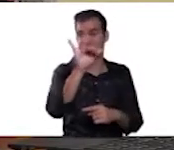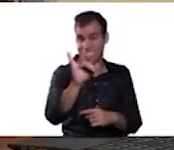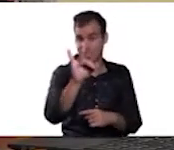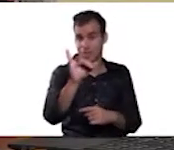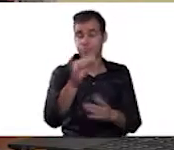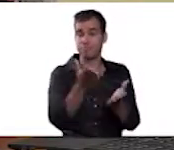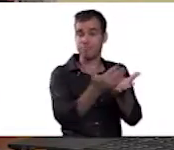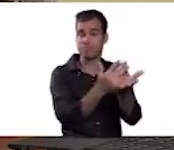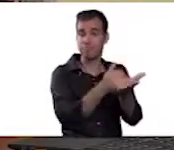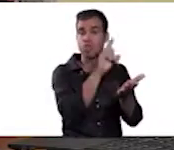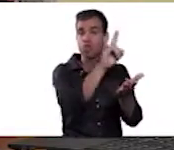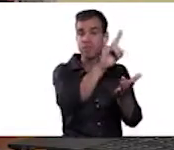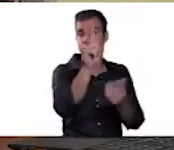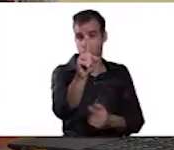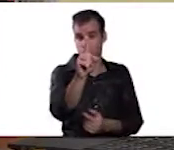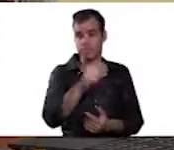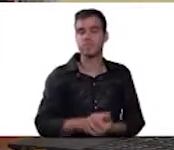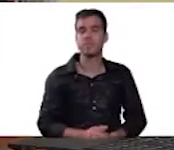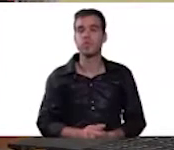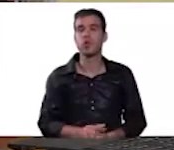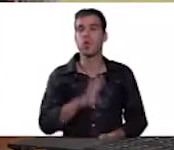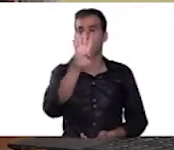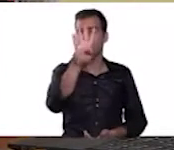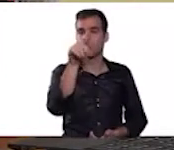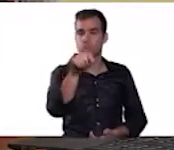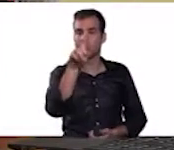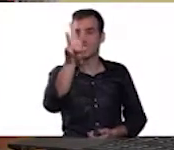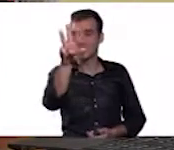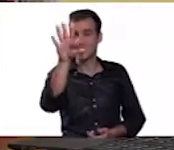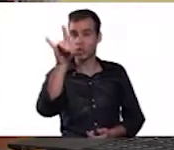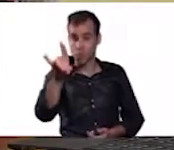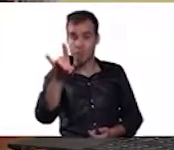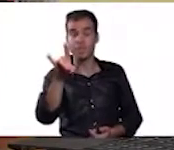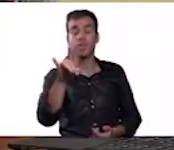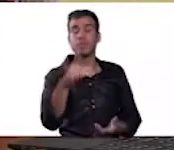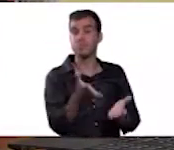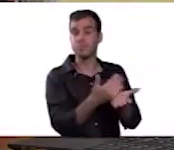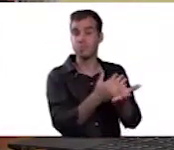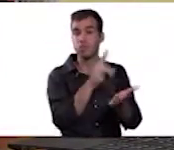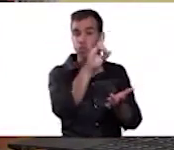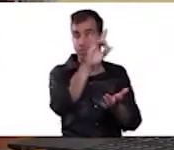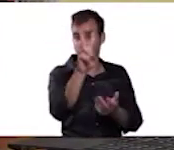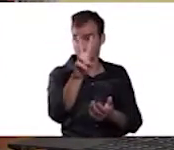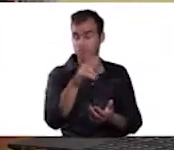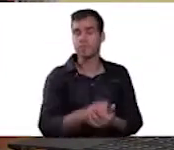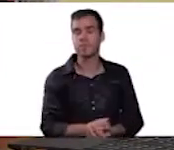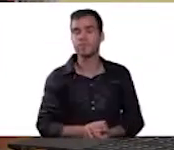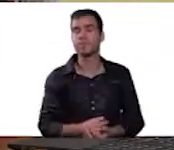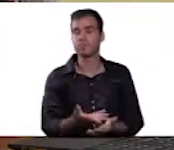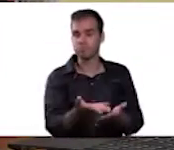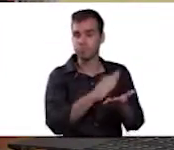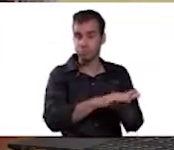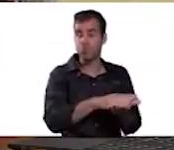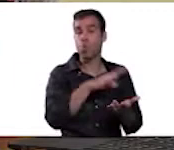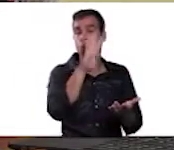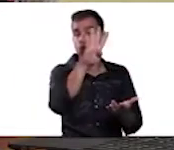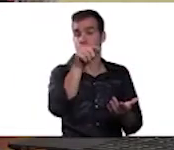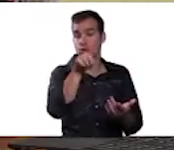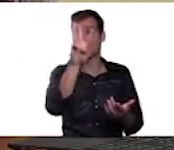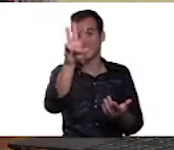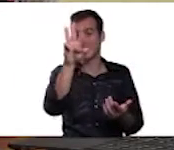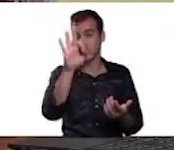la página 91, 4.39, la página 92, 4.38